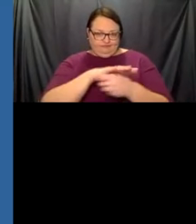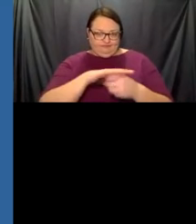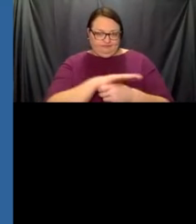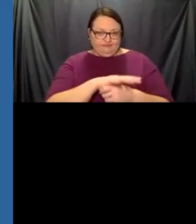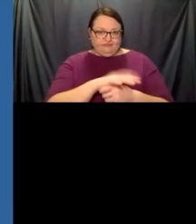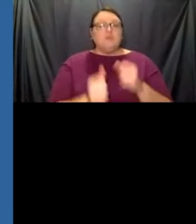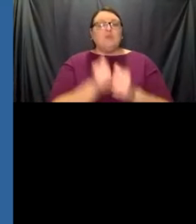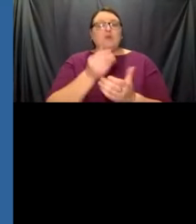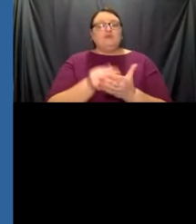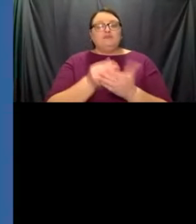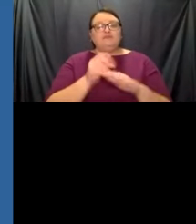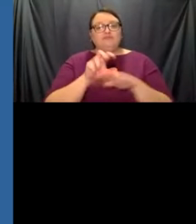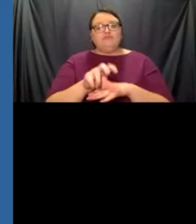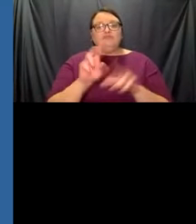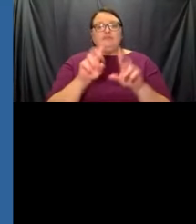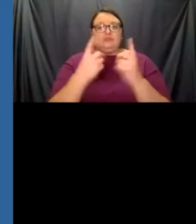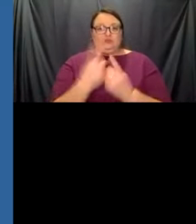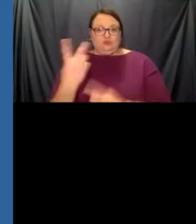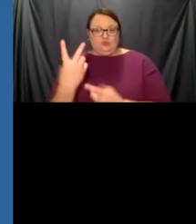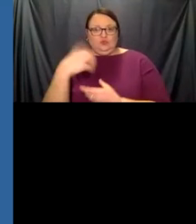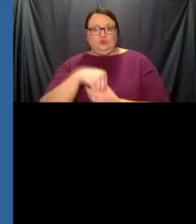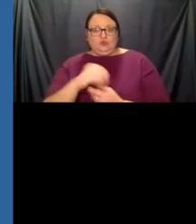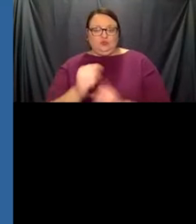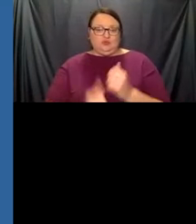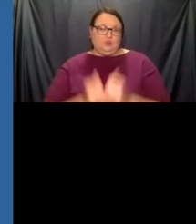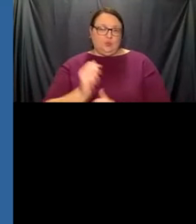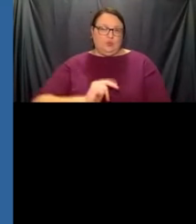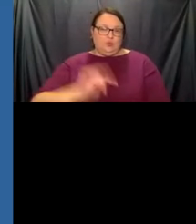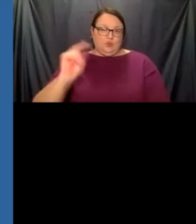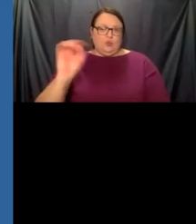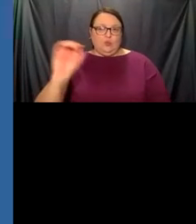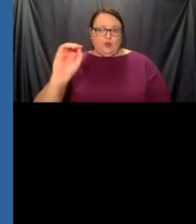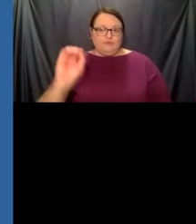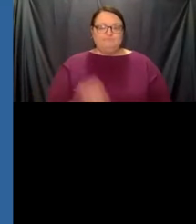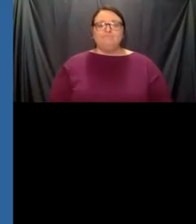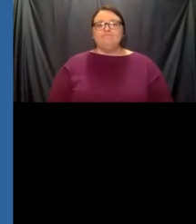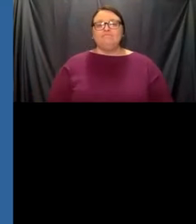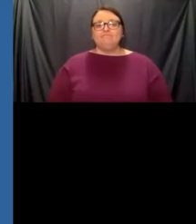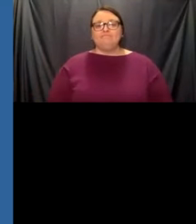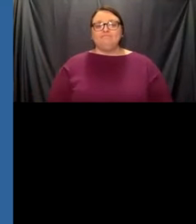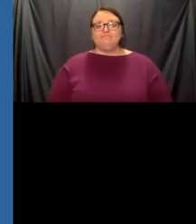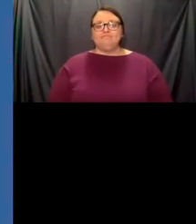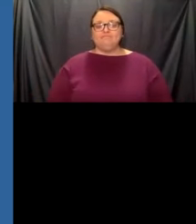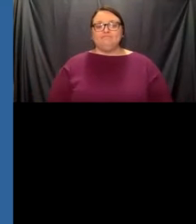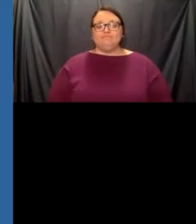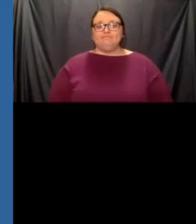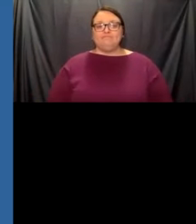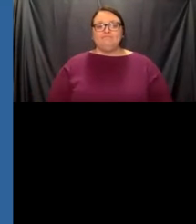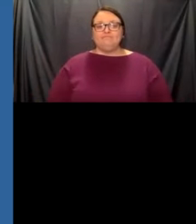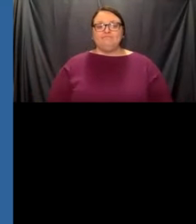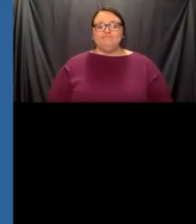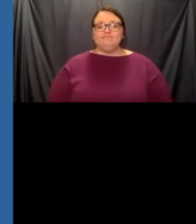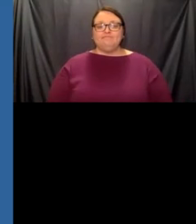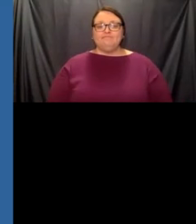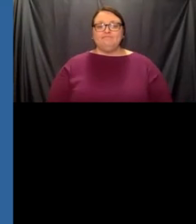se se desembolsaron los fondos por distrito del Consejo Municipal City Council District.